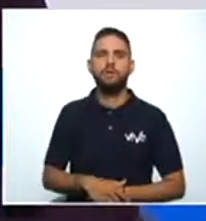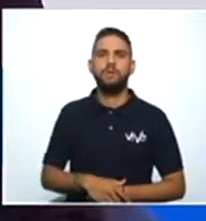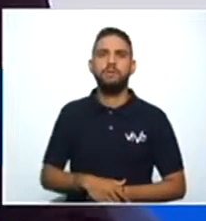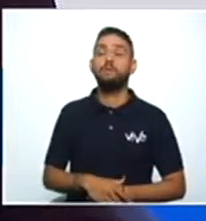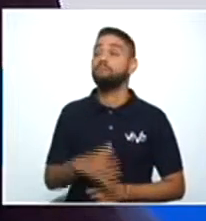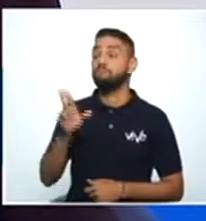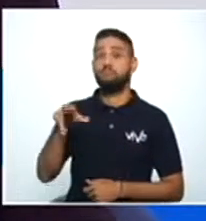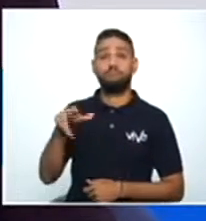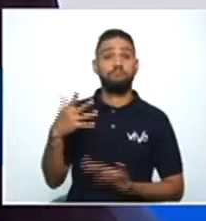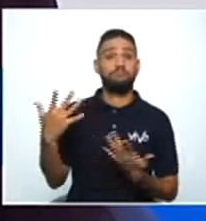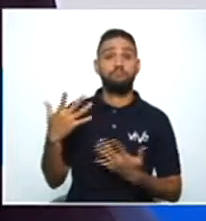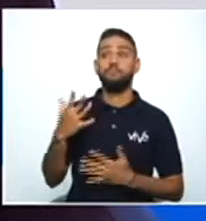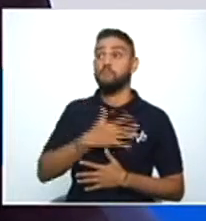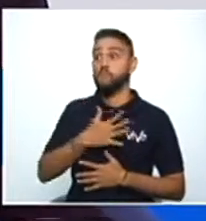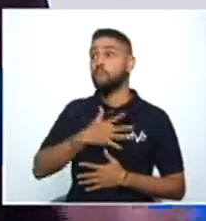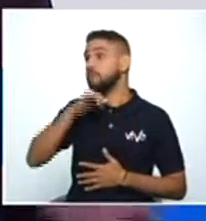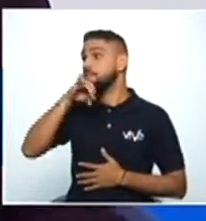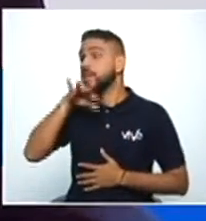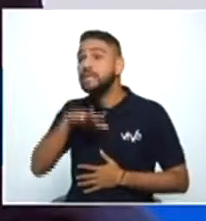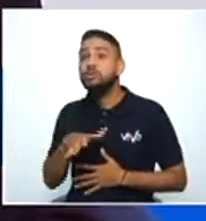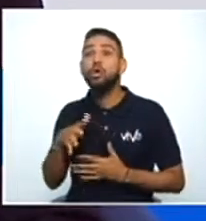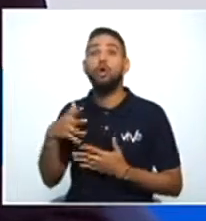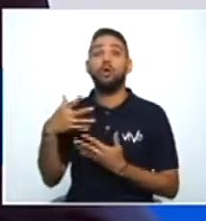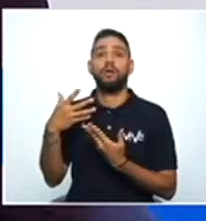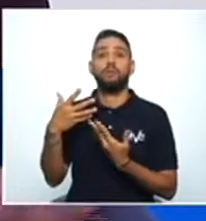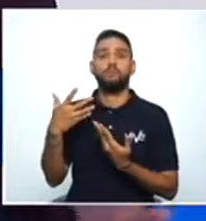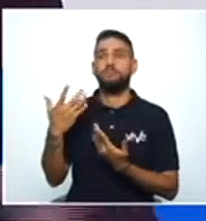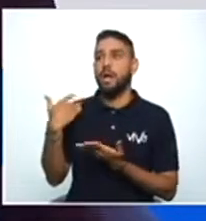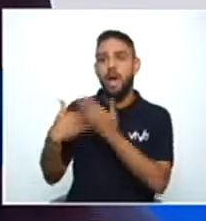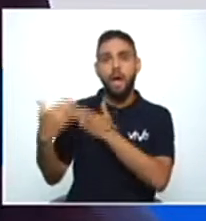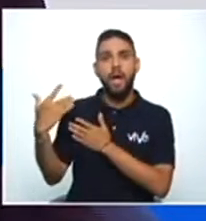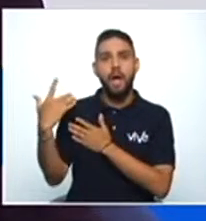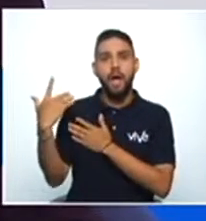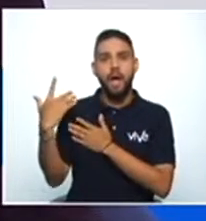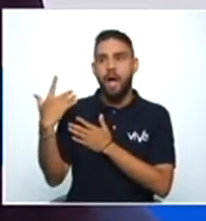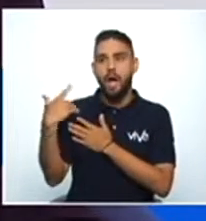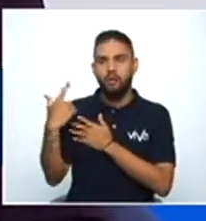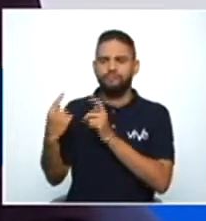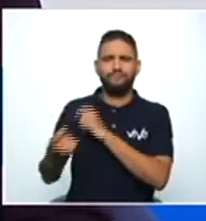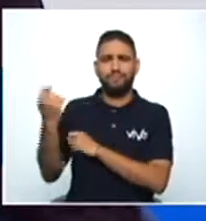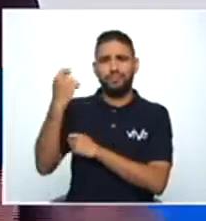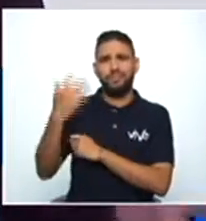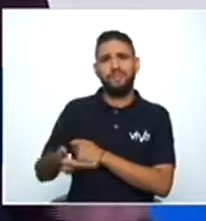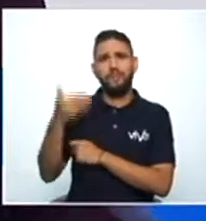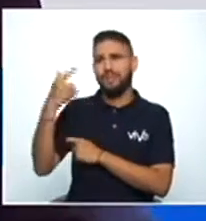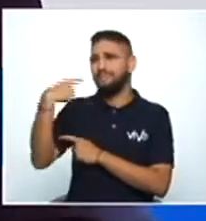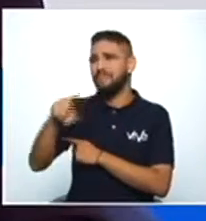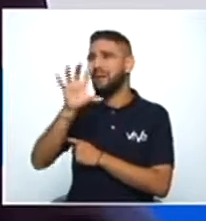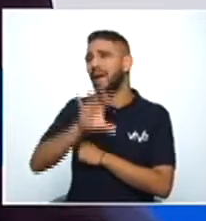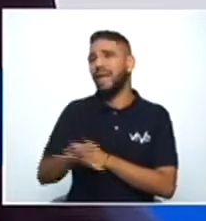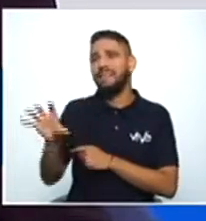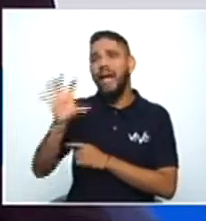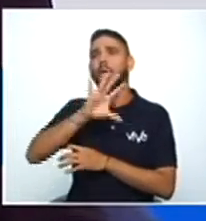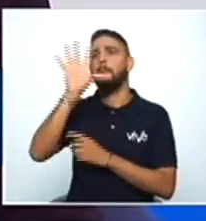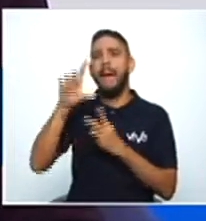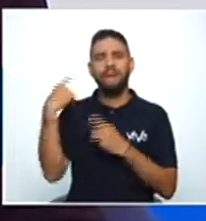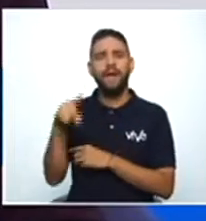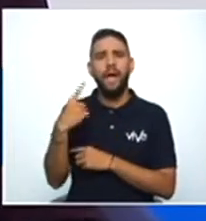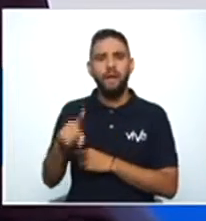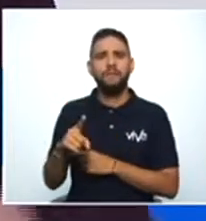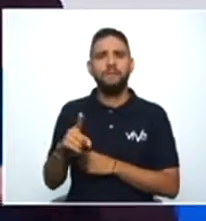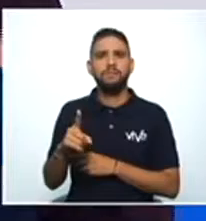hecho inédito e incluso el punto de vista histórico cuando hacemos referencia quizás lo más similar que podemos ver en otros estados en otros países a través